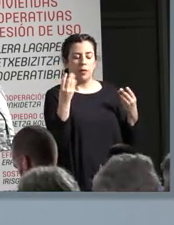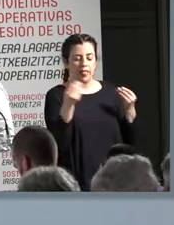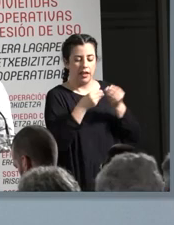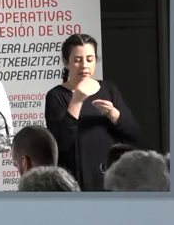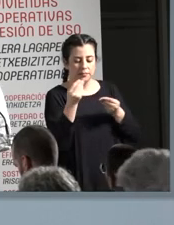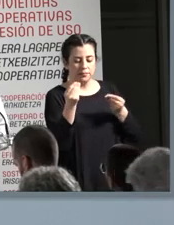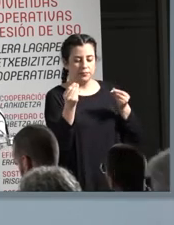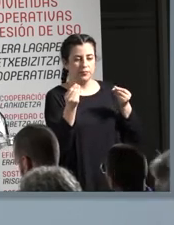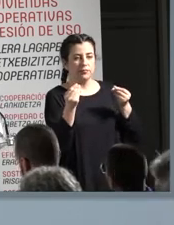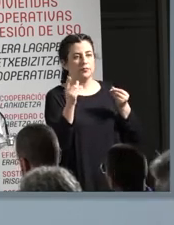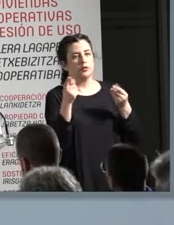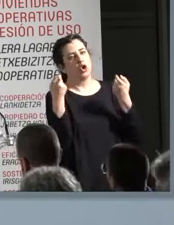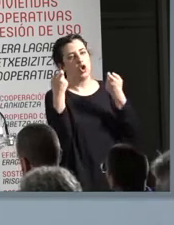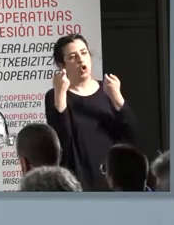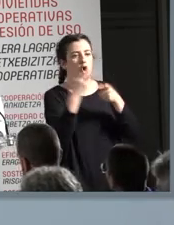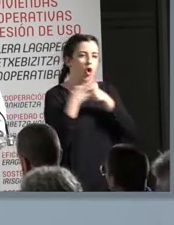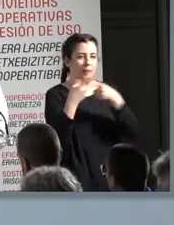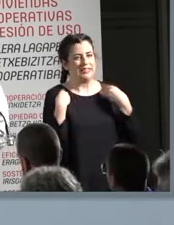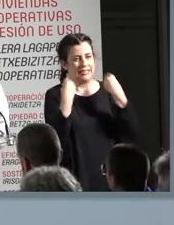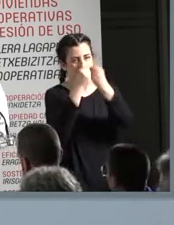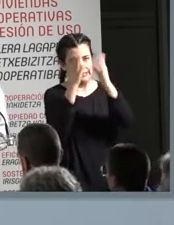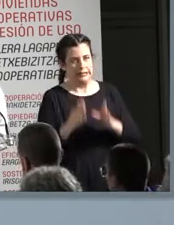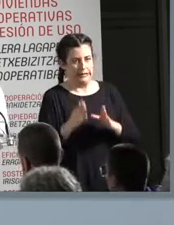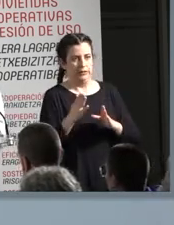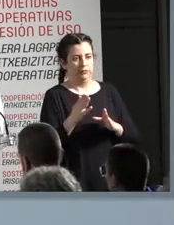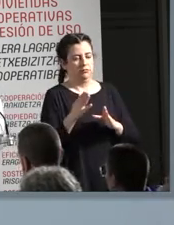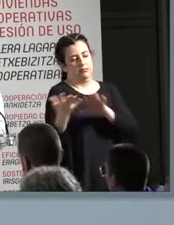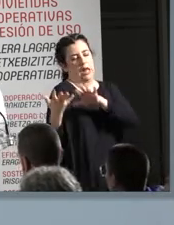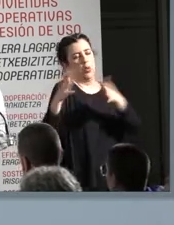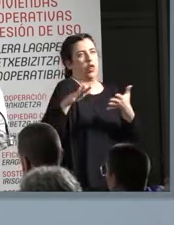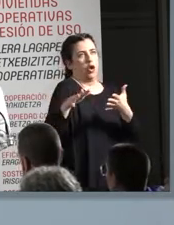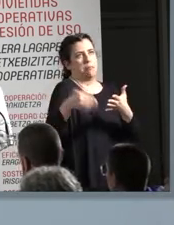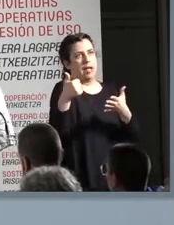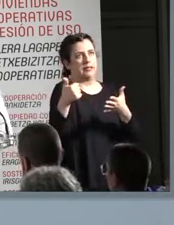para hacer cohabitacha, le llamamos en Cataluña, que sería la traducción más